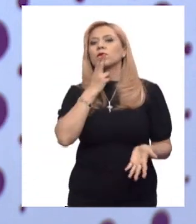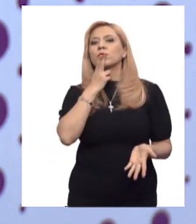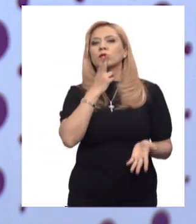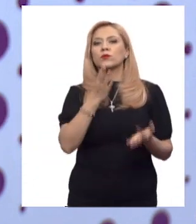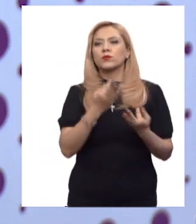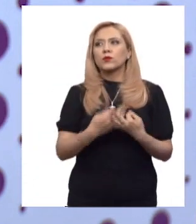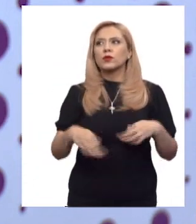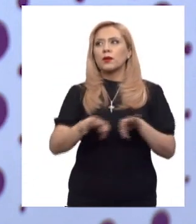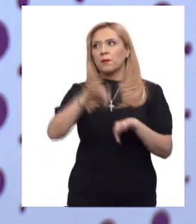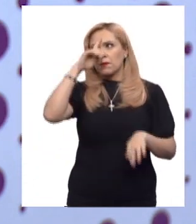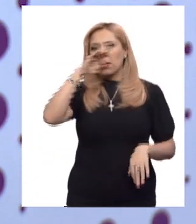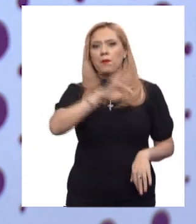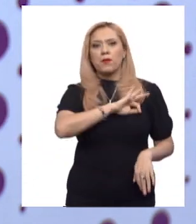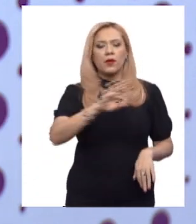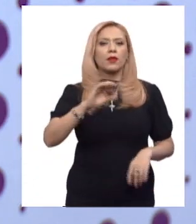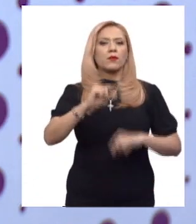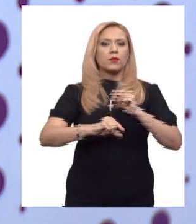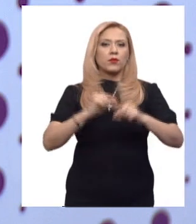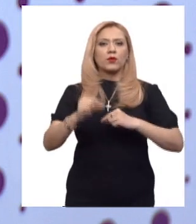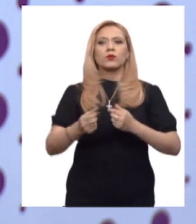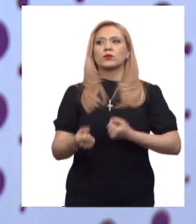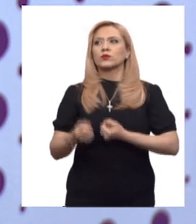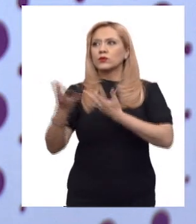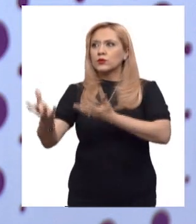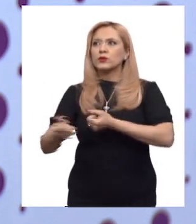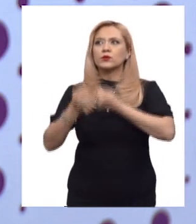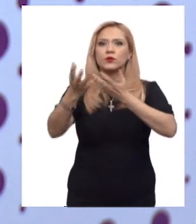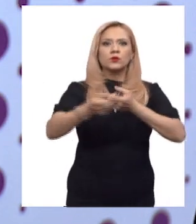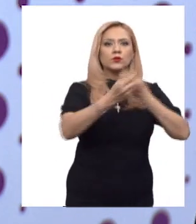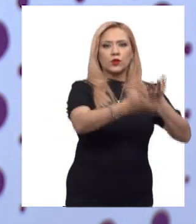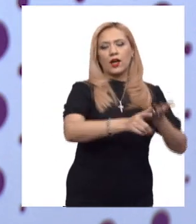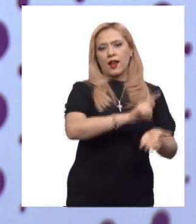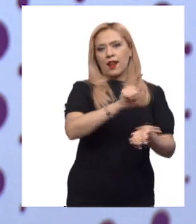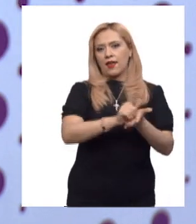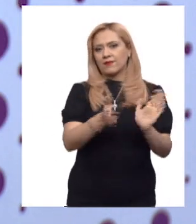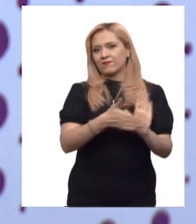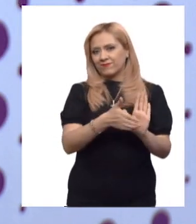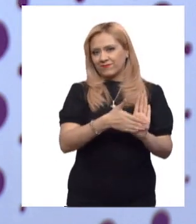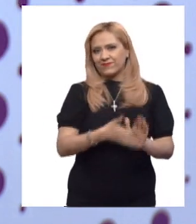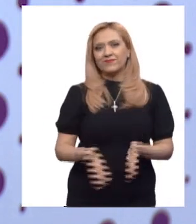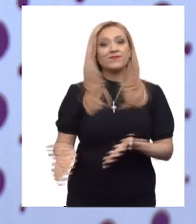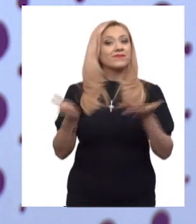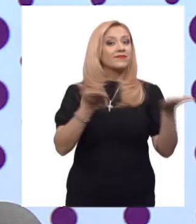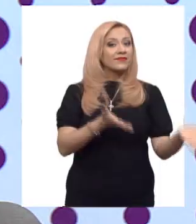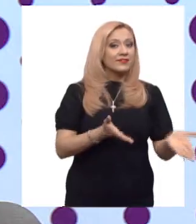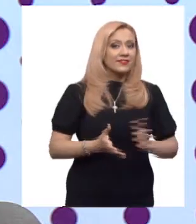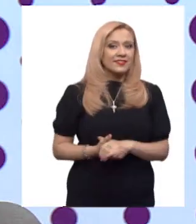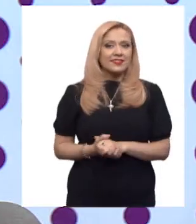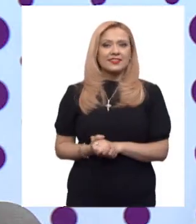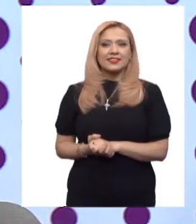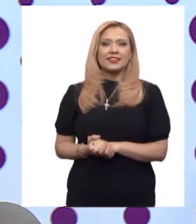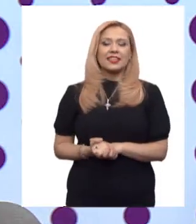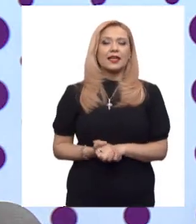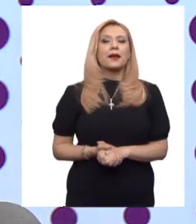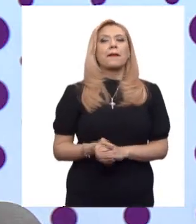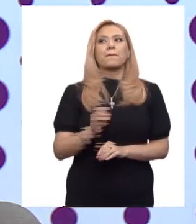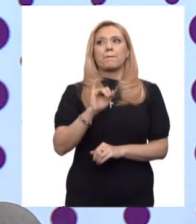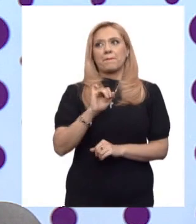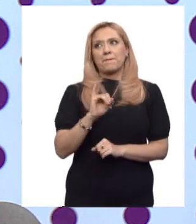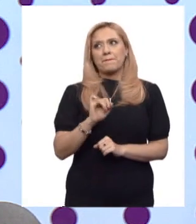para poder ir nutrir también a su vez la legislación, ¿no? Muy bien. Isa, ¿alguna reflexión final? Pues